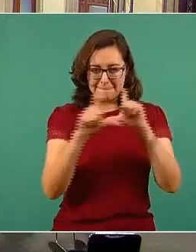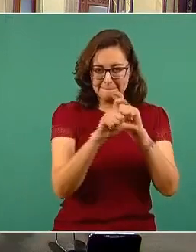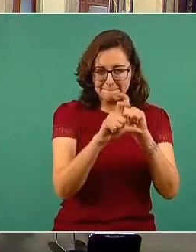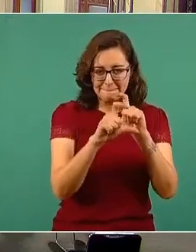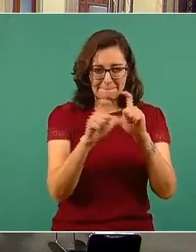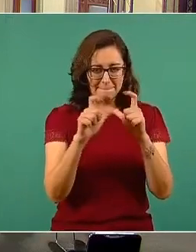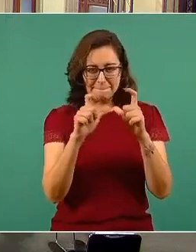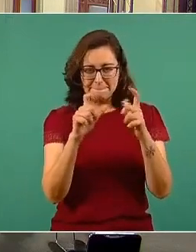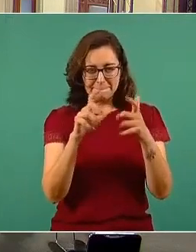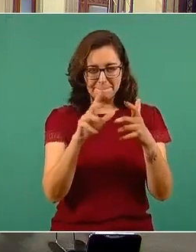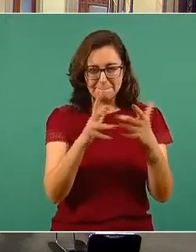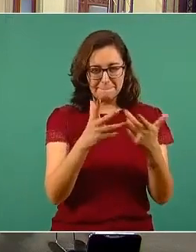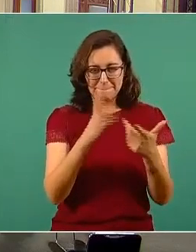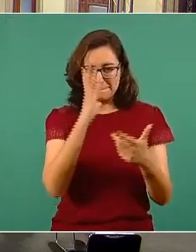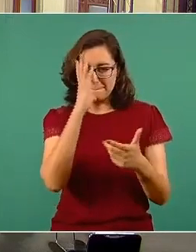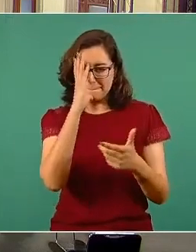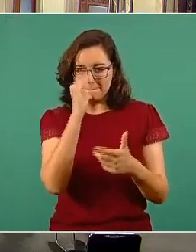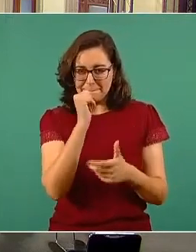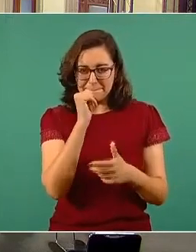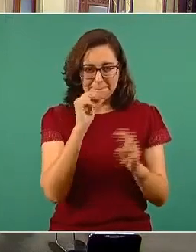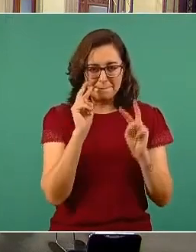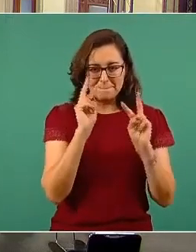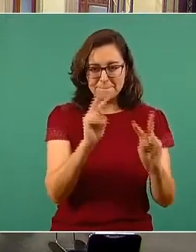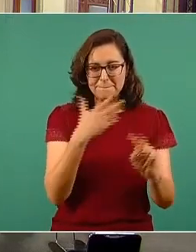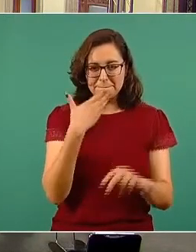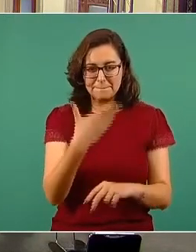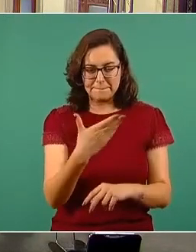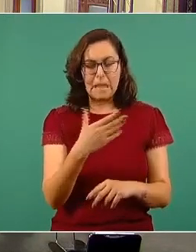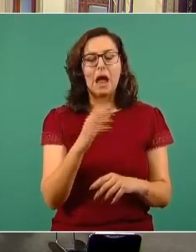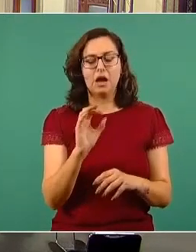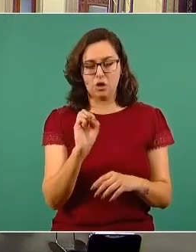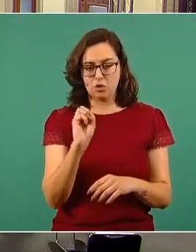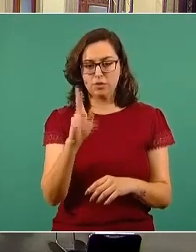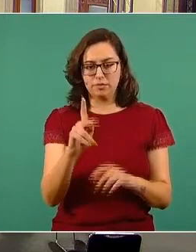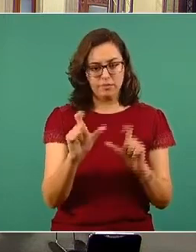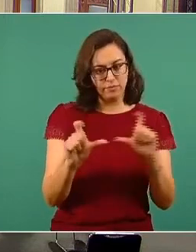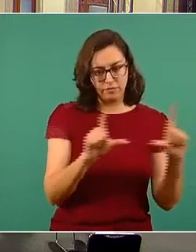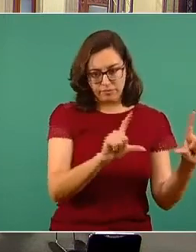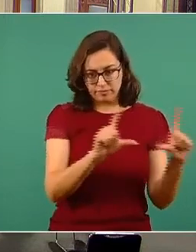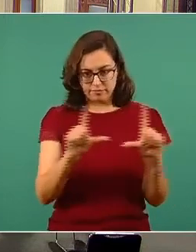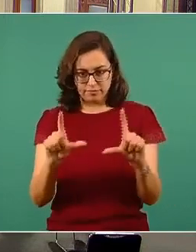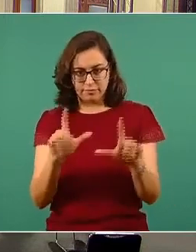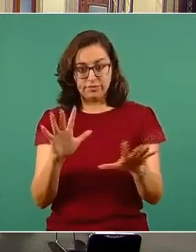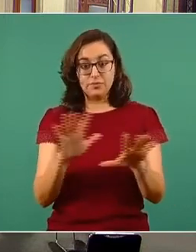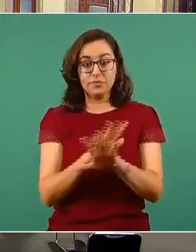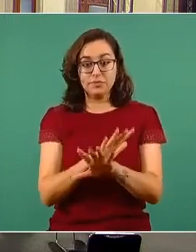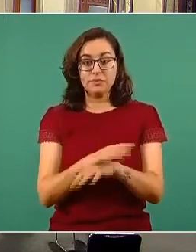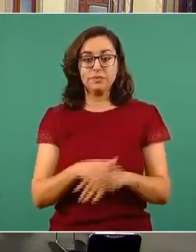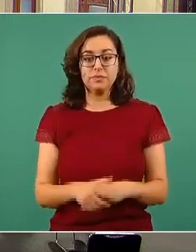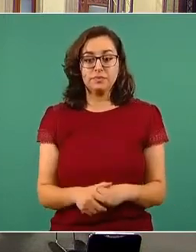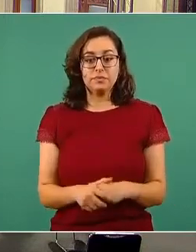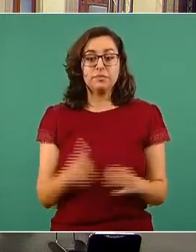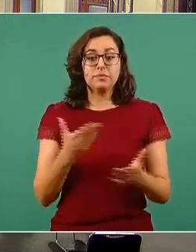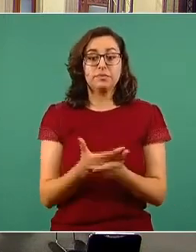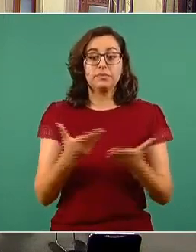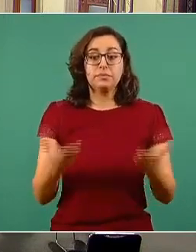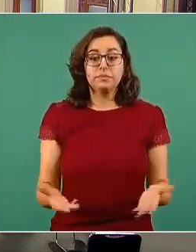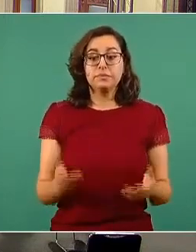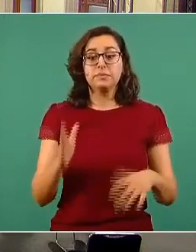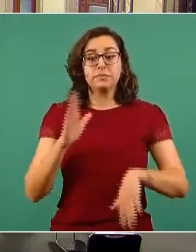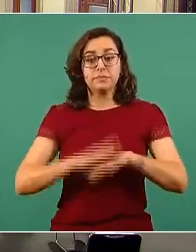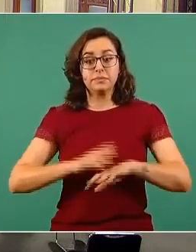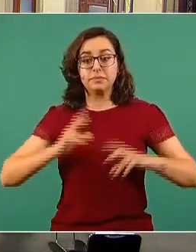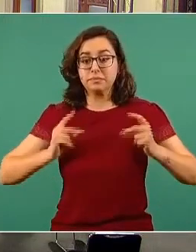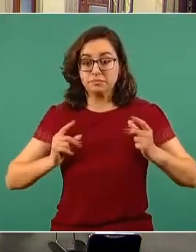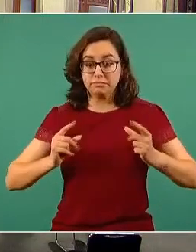bueno, hay como un lo vamos a mover de problemas. Con mucho gusto. Y ahora con toda esta idea de aumentar la cantidad de la vacunación en